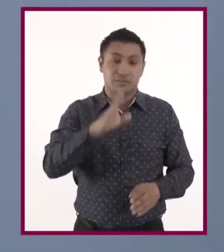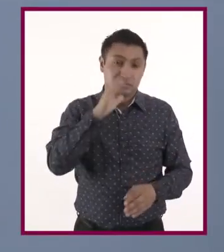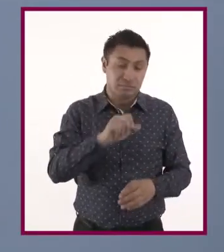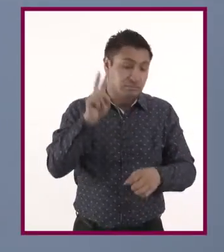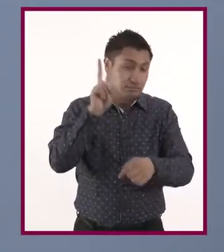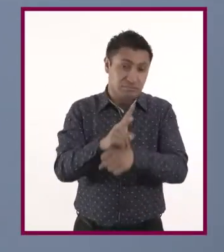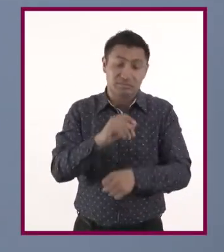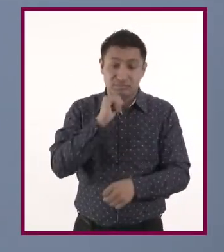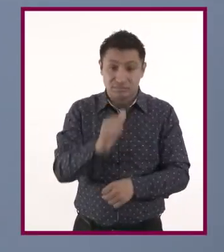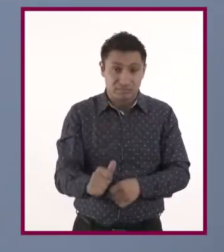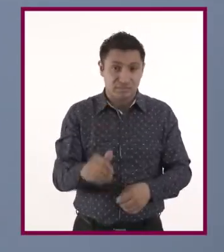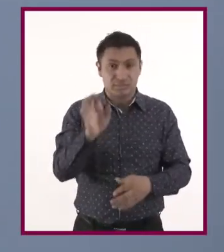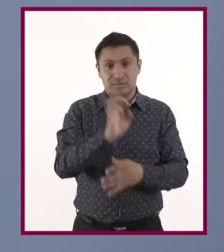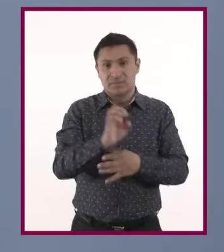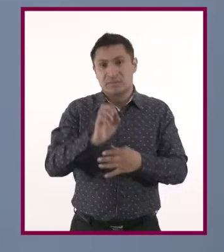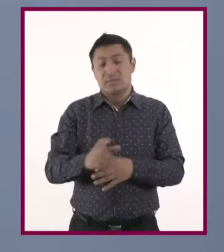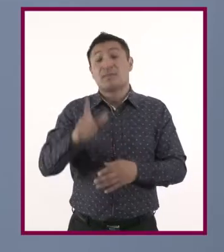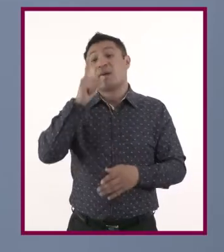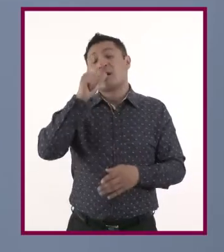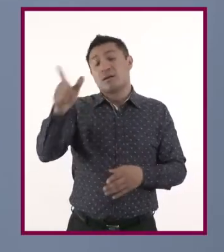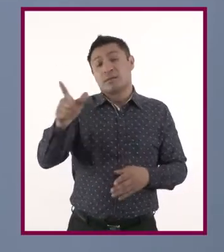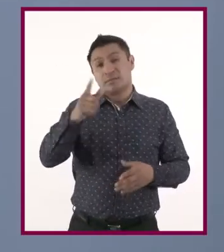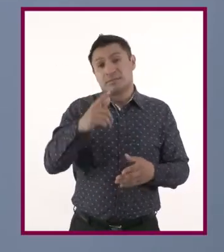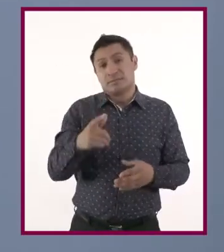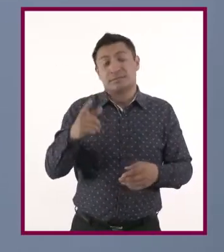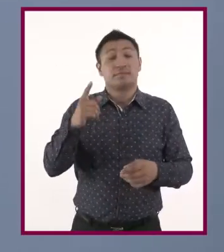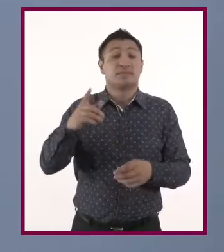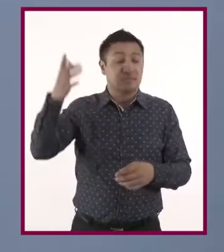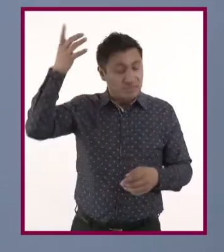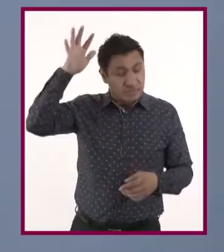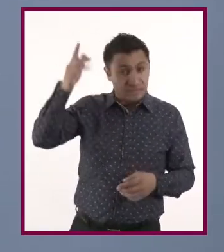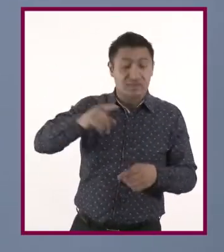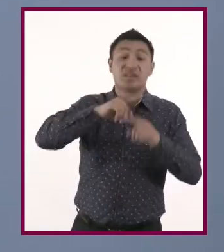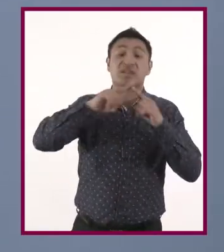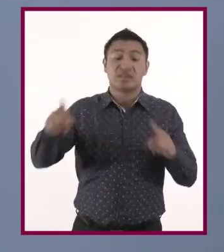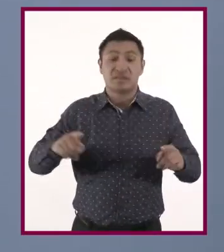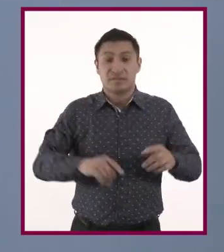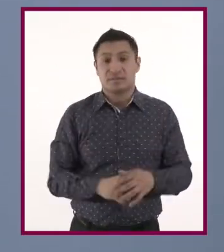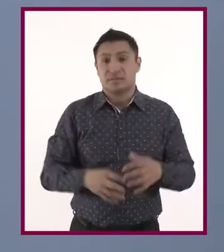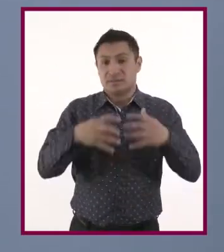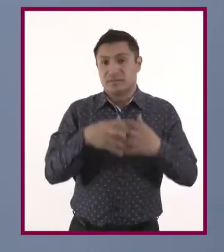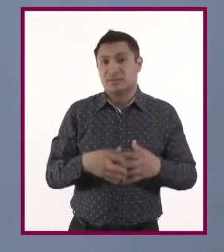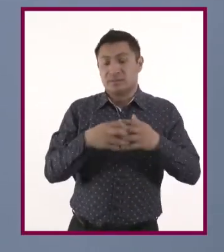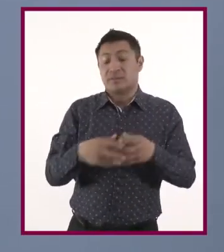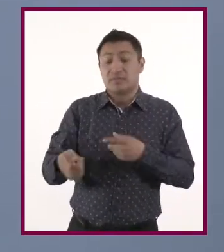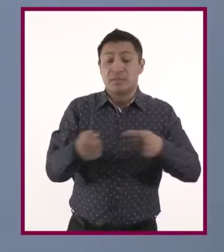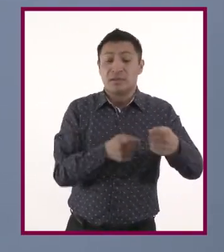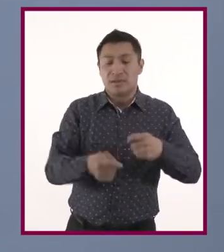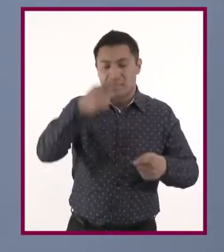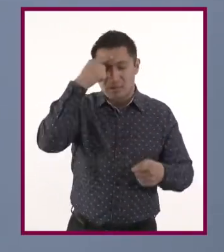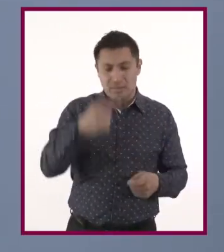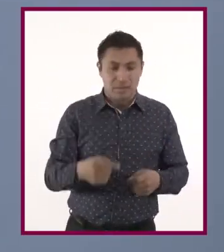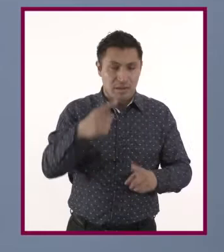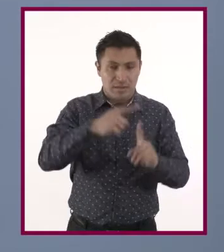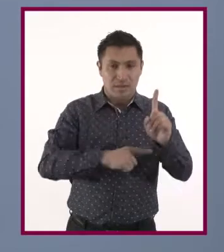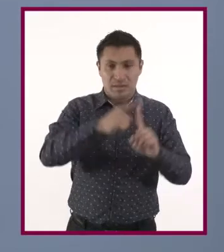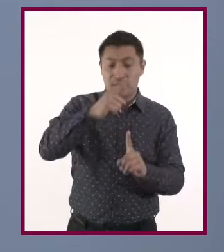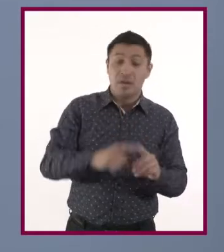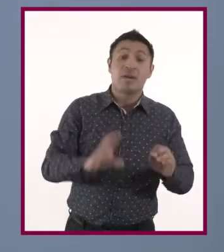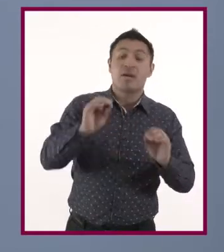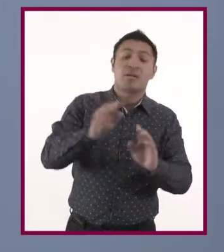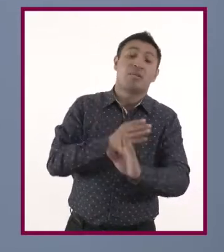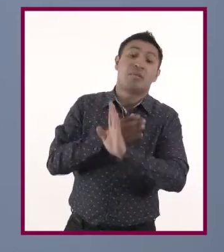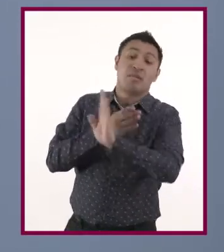más seguros que los eléctricos o de gas. Su sistema está diseñado para controlar los niveles de temperatura y evitar riesgos